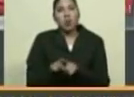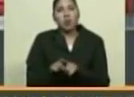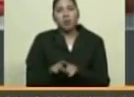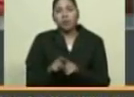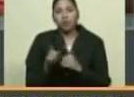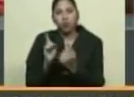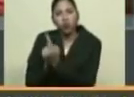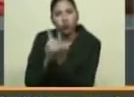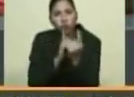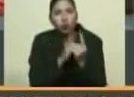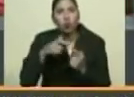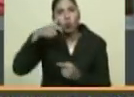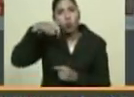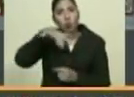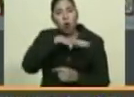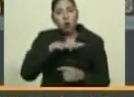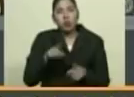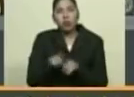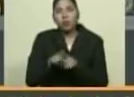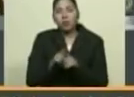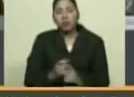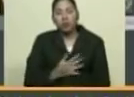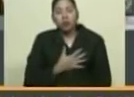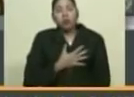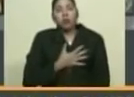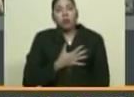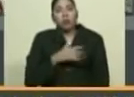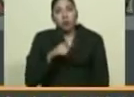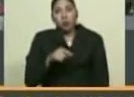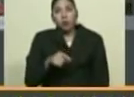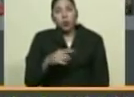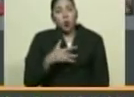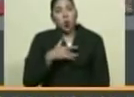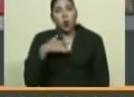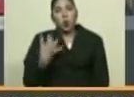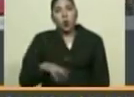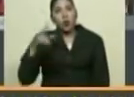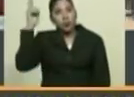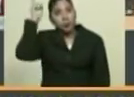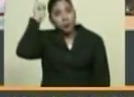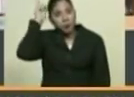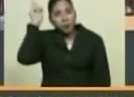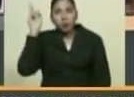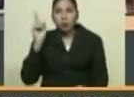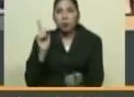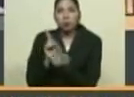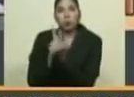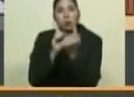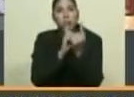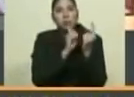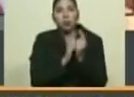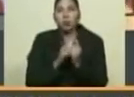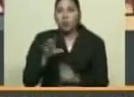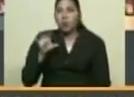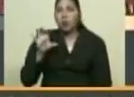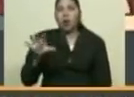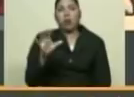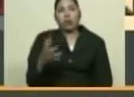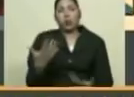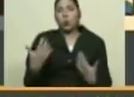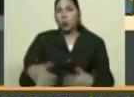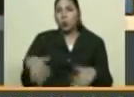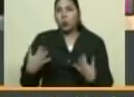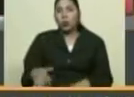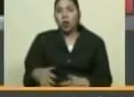pueblo. Aquí se enamoró más de nuestros hermanos indígenas. Aquí se enamoró más de la patria, se enamoró de Bolívar.